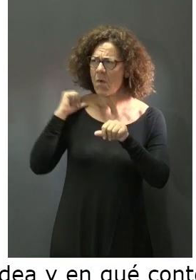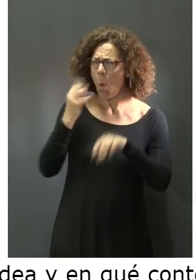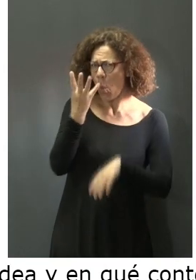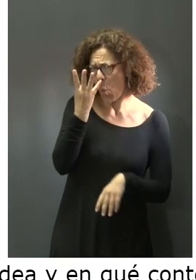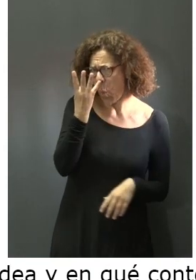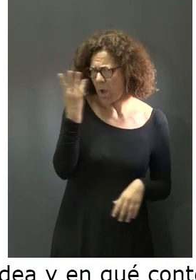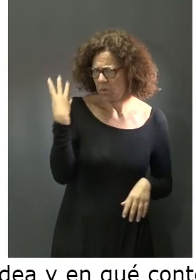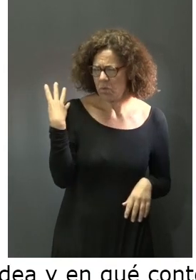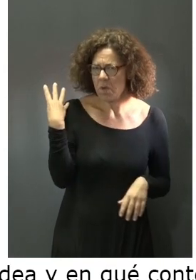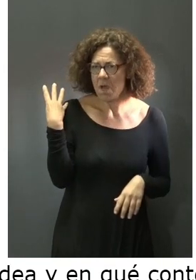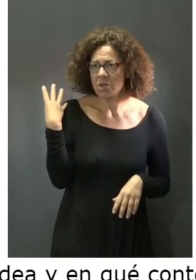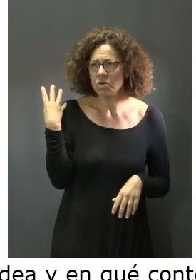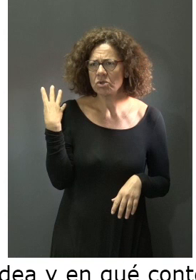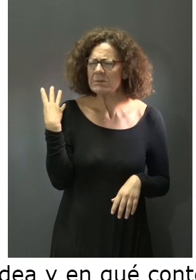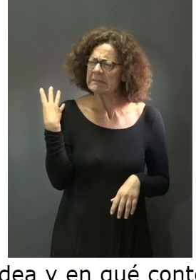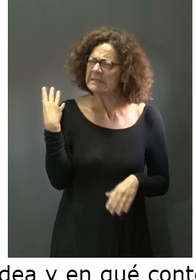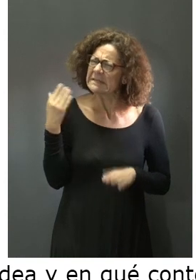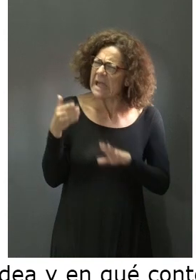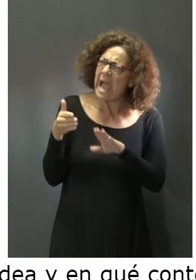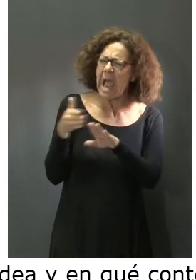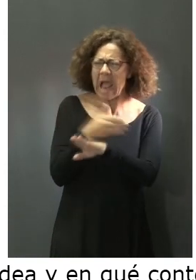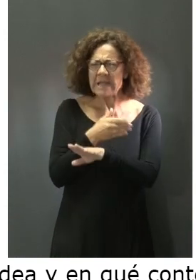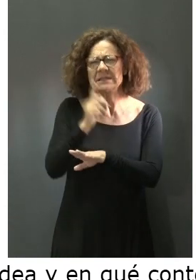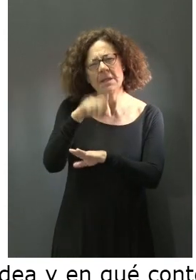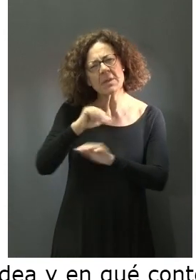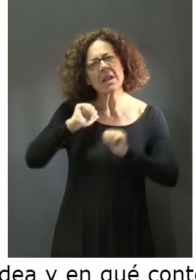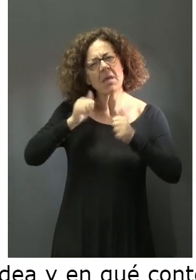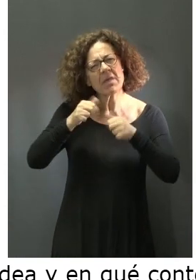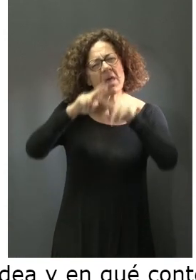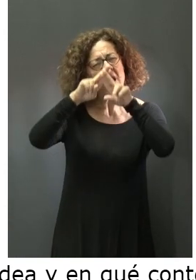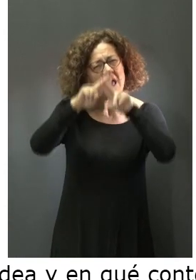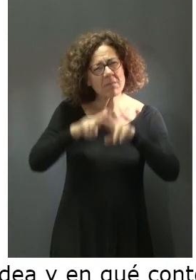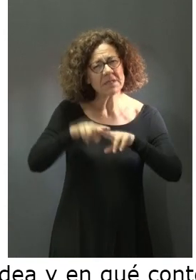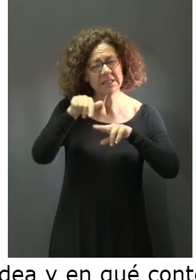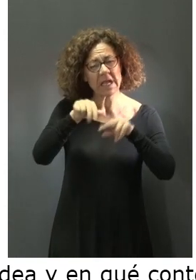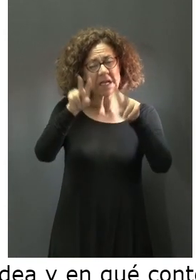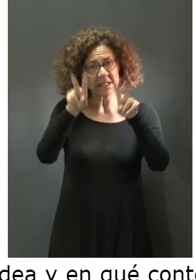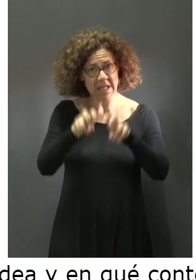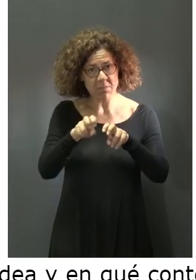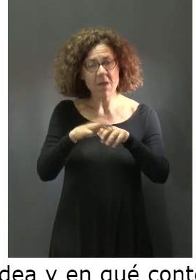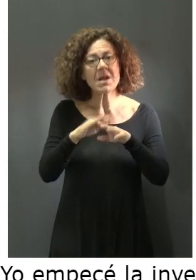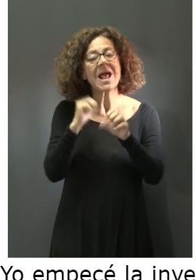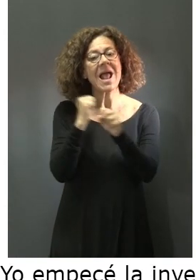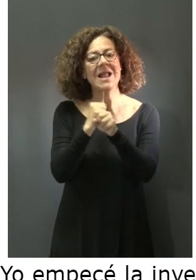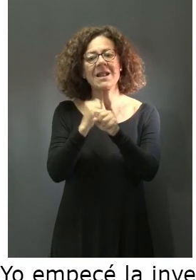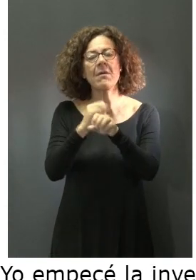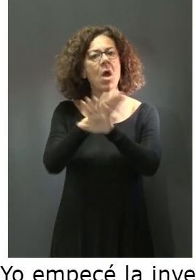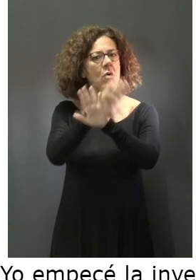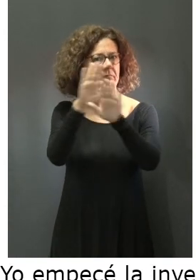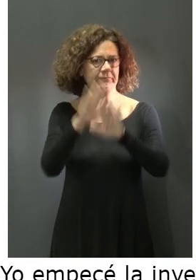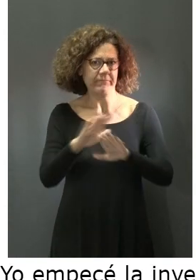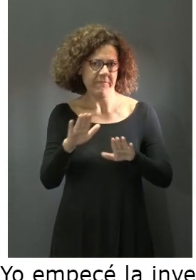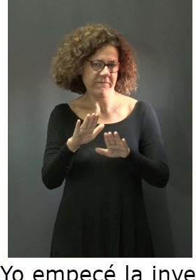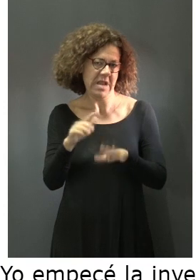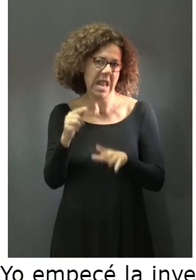4 años, incluso un poco antes también empecé ya a investigar este tema para el trabajo final de grado.